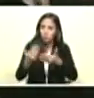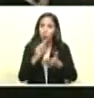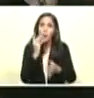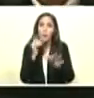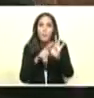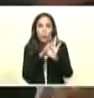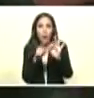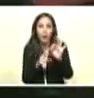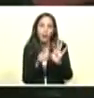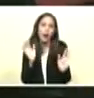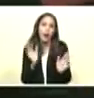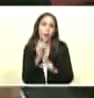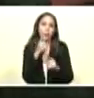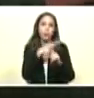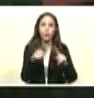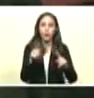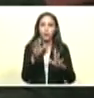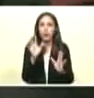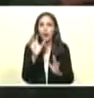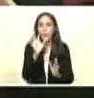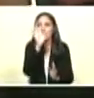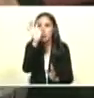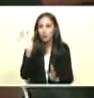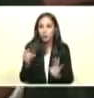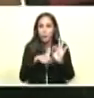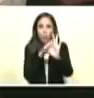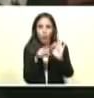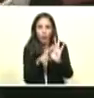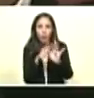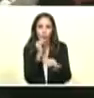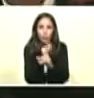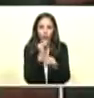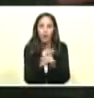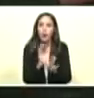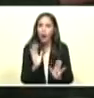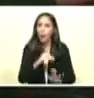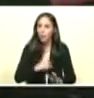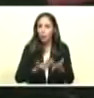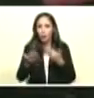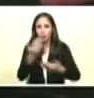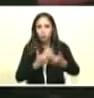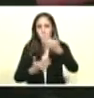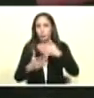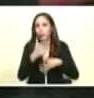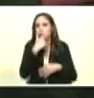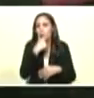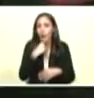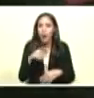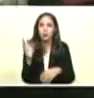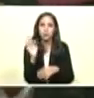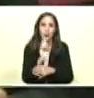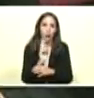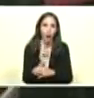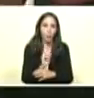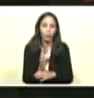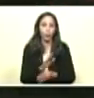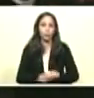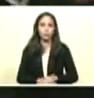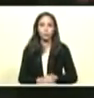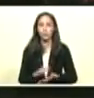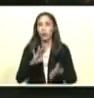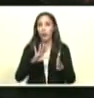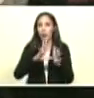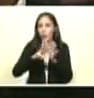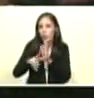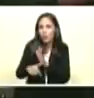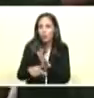puedan intercambiar sus otras criptoactivos y criptomonedas de una manera muy sencilla. De tal manera que este manual